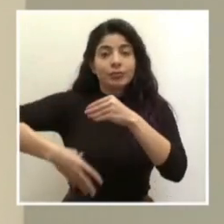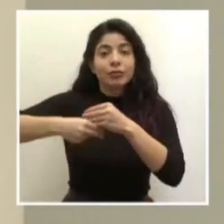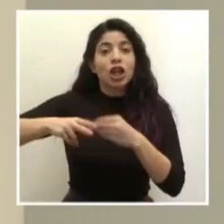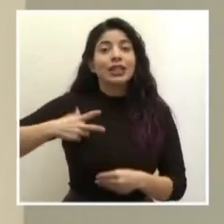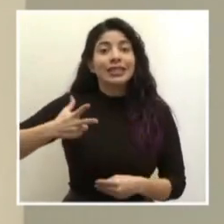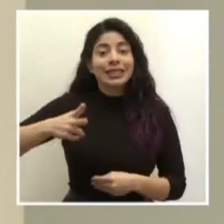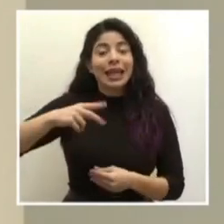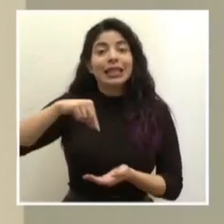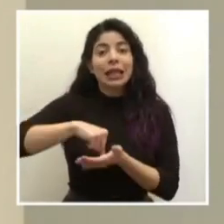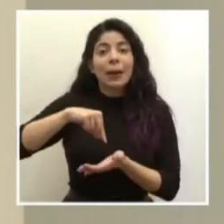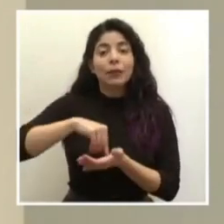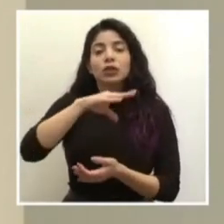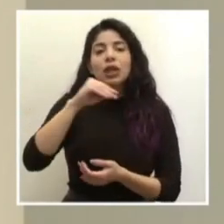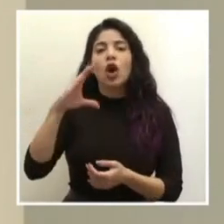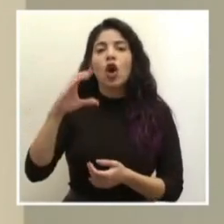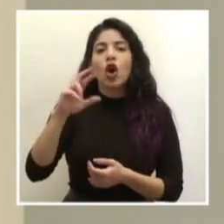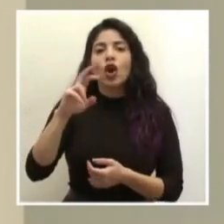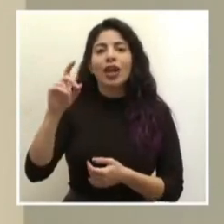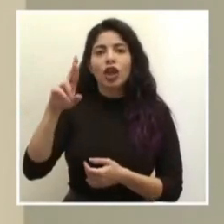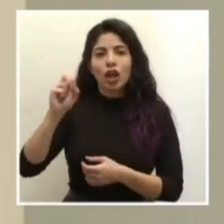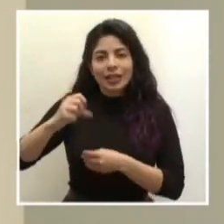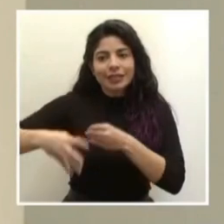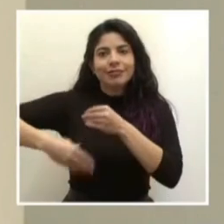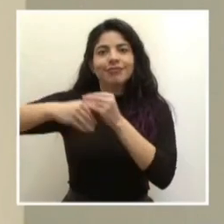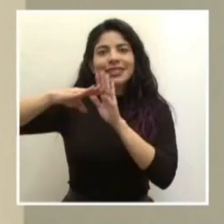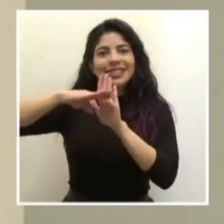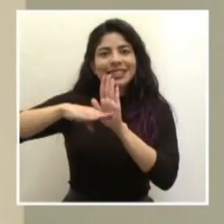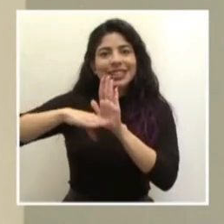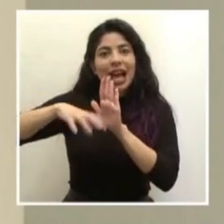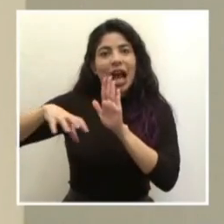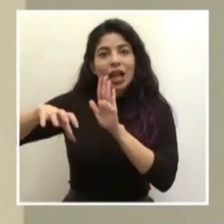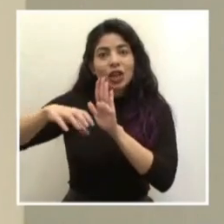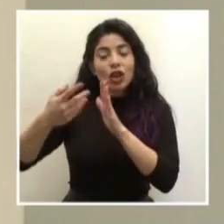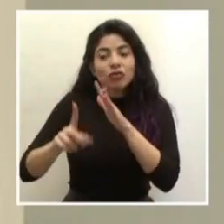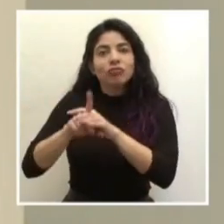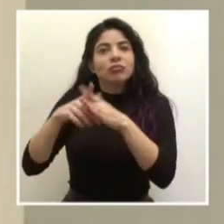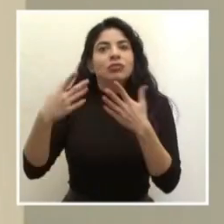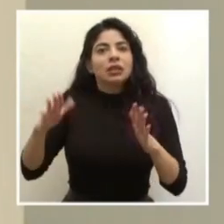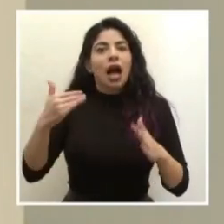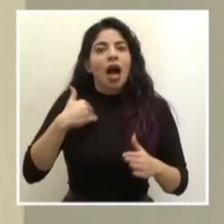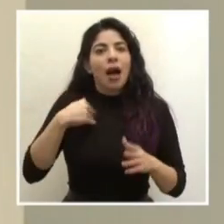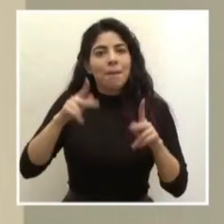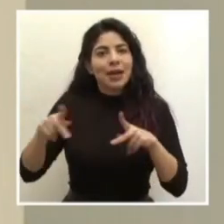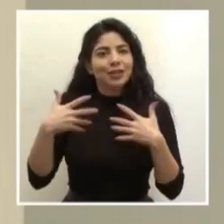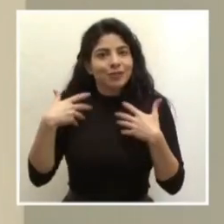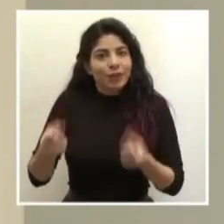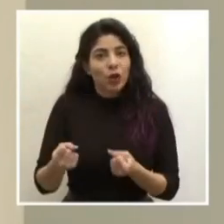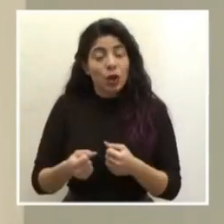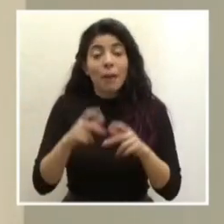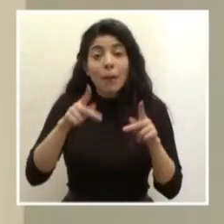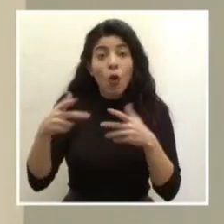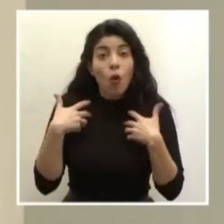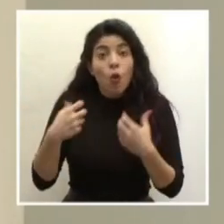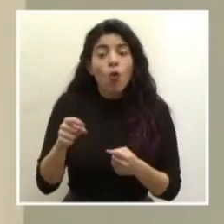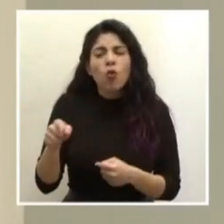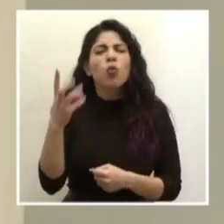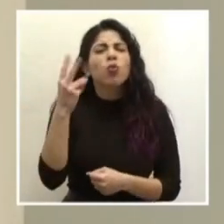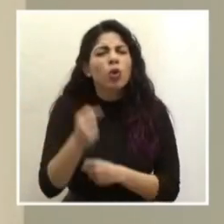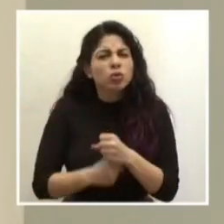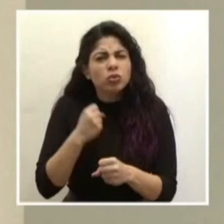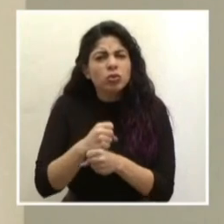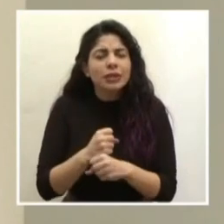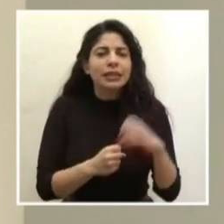Chiles, Quepos y Corredores a la lista de cantones que reportan casos recuperados. Los casos recuperados tienen un rango de edad